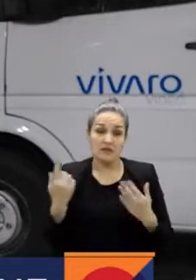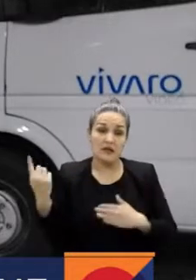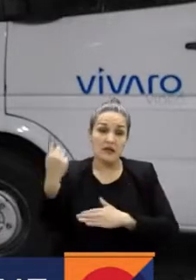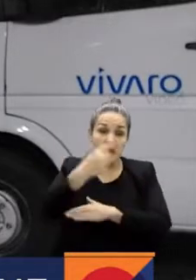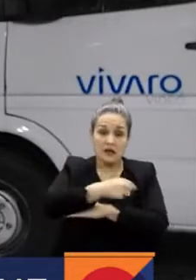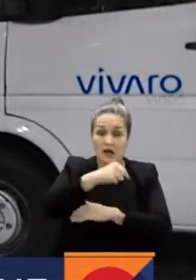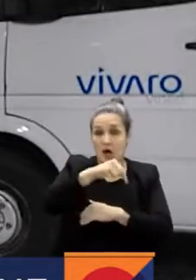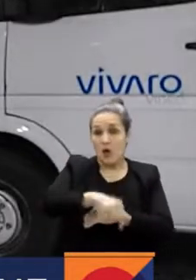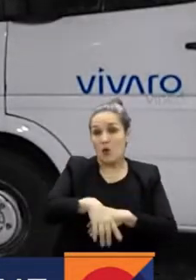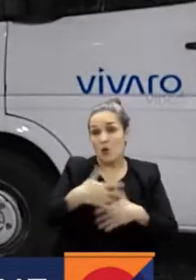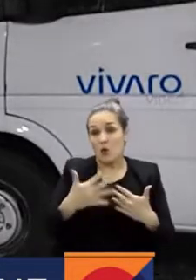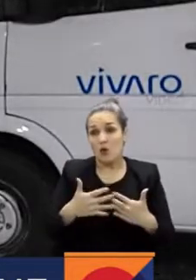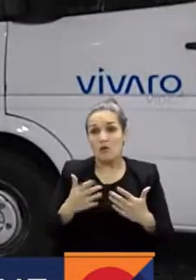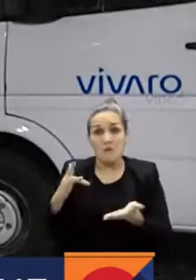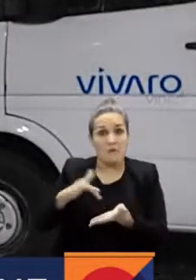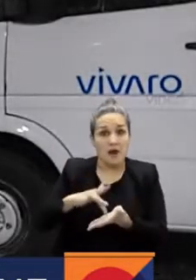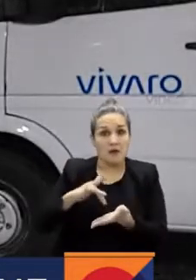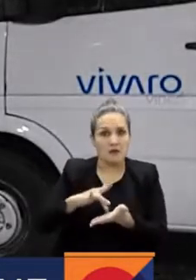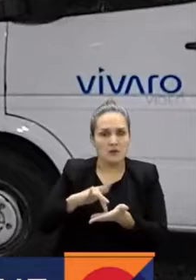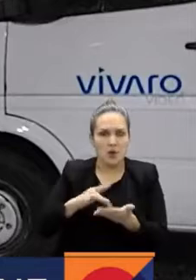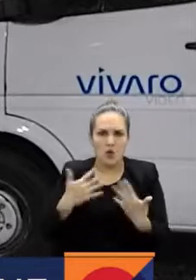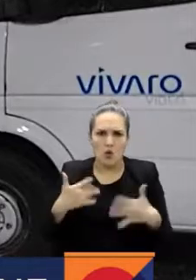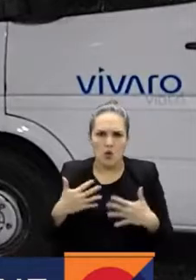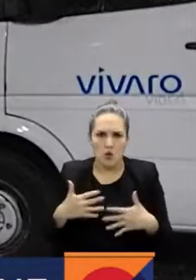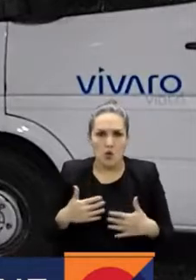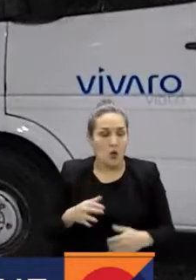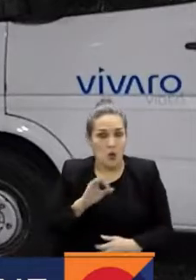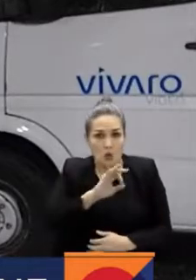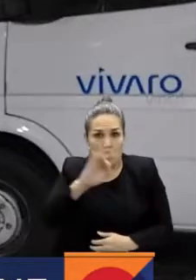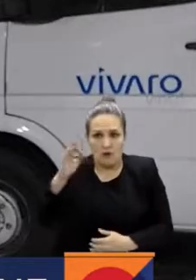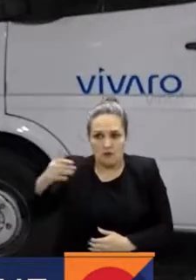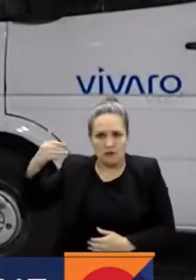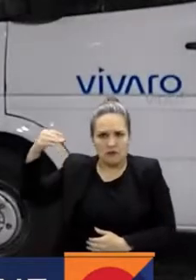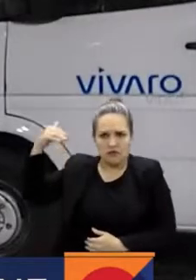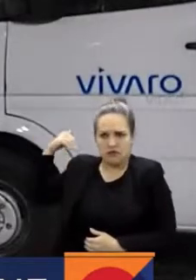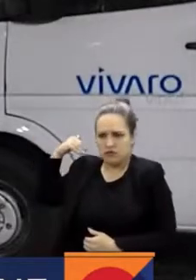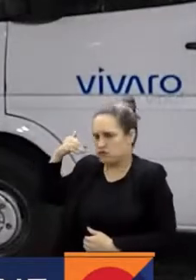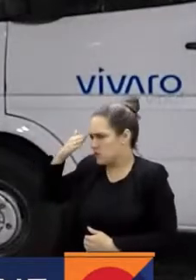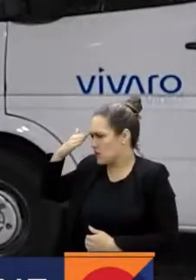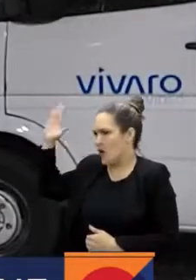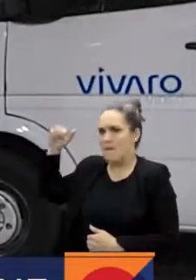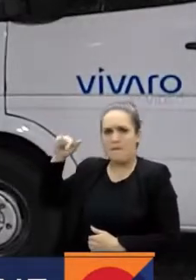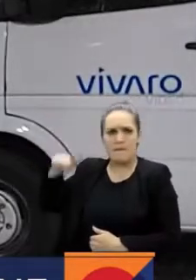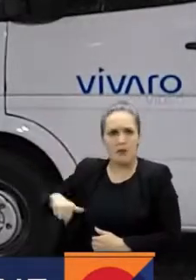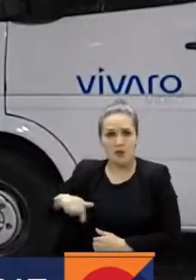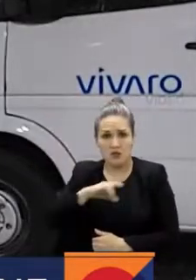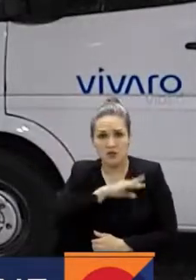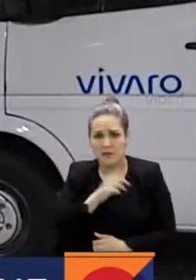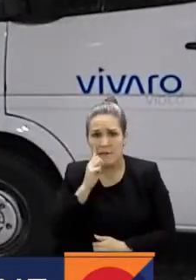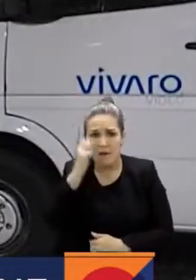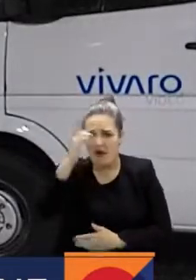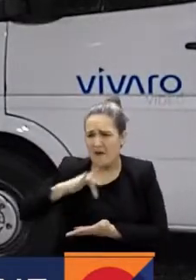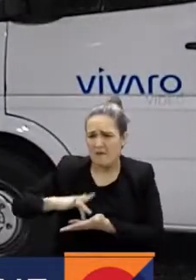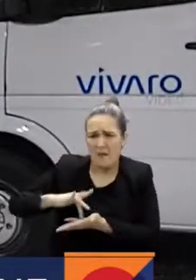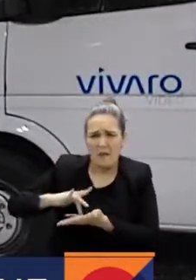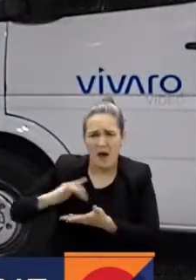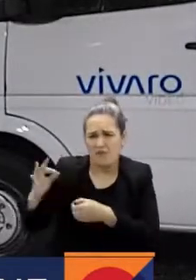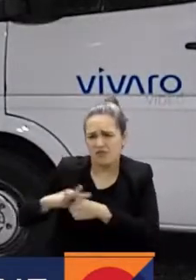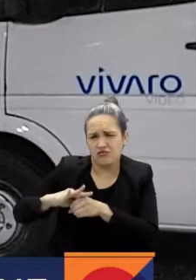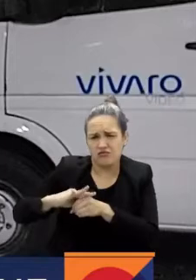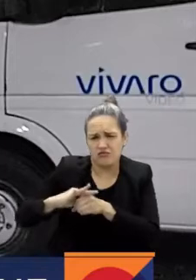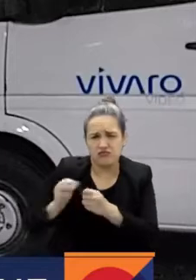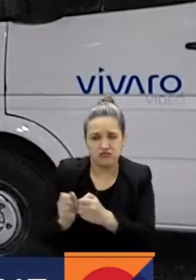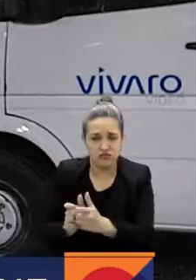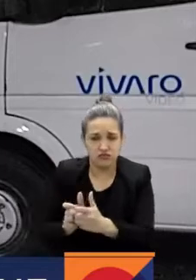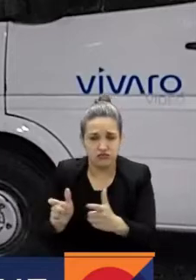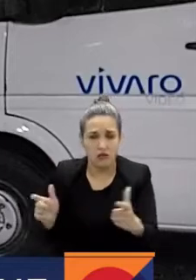Por ejemplo, el hito de la participación. Una participación que no había ocurrido en ninguna elección en nuestro país y que marca también un precedente